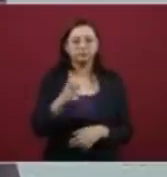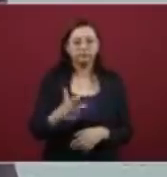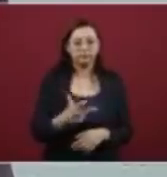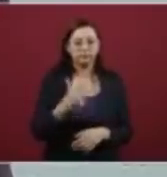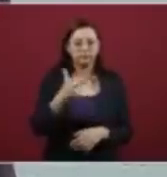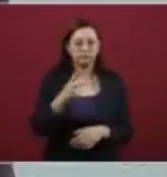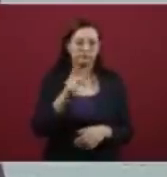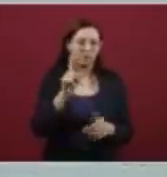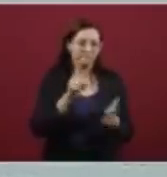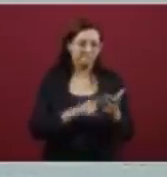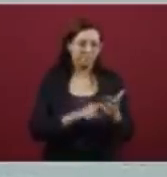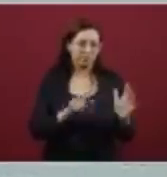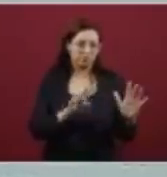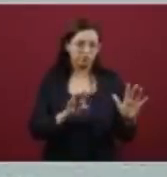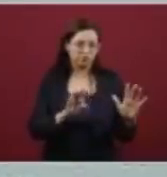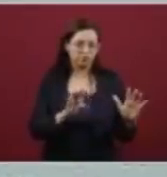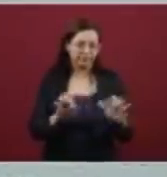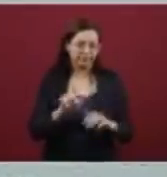Y se quita,